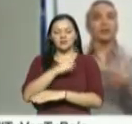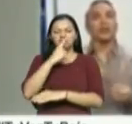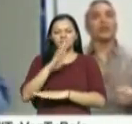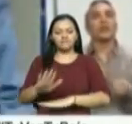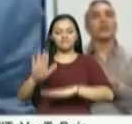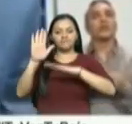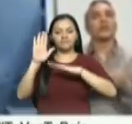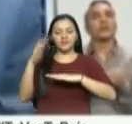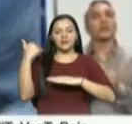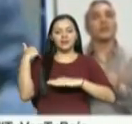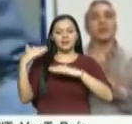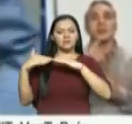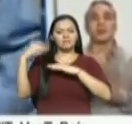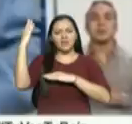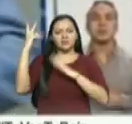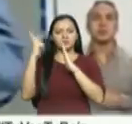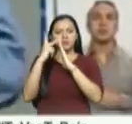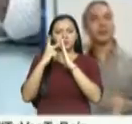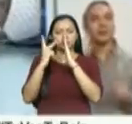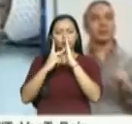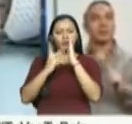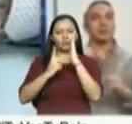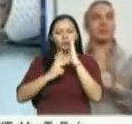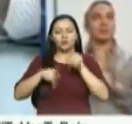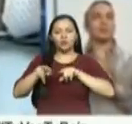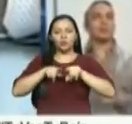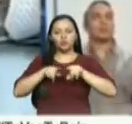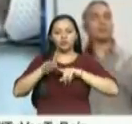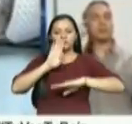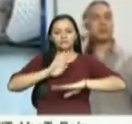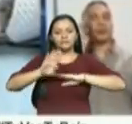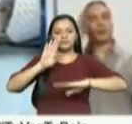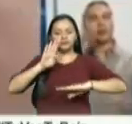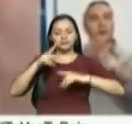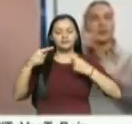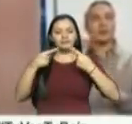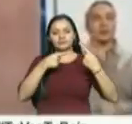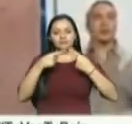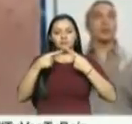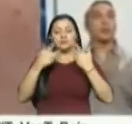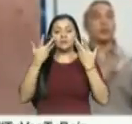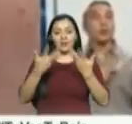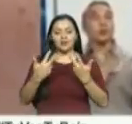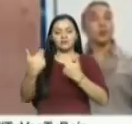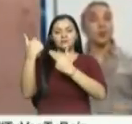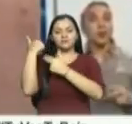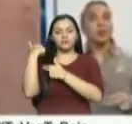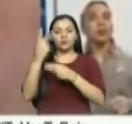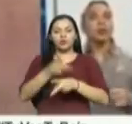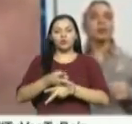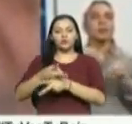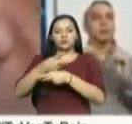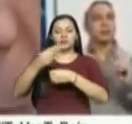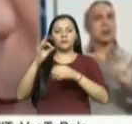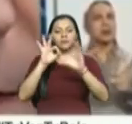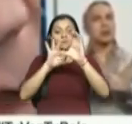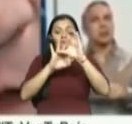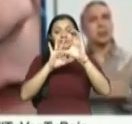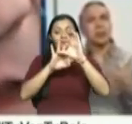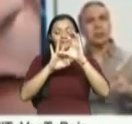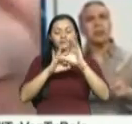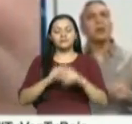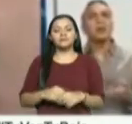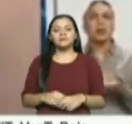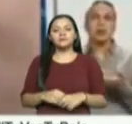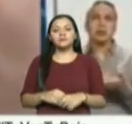haber obtenido el máximo puntaje en el concurso de méritos, oposición e impugnación, a cargo del Consejo de Participación Ciudadana y Control